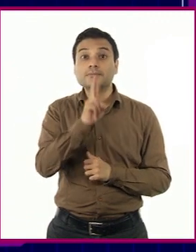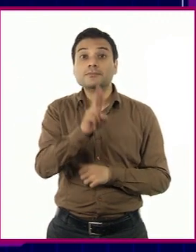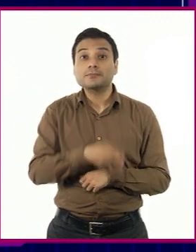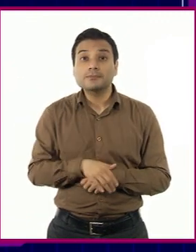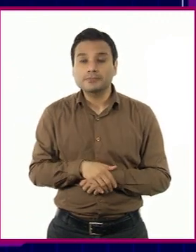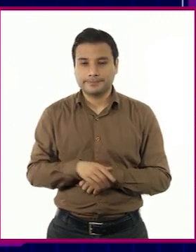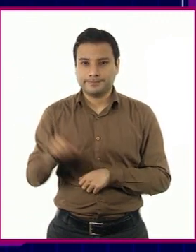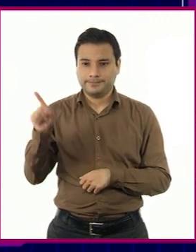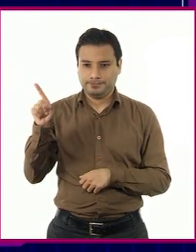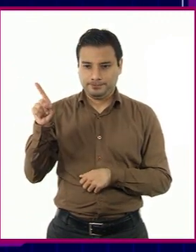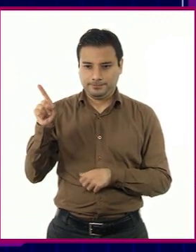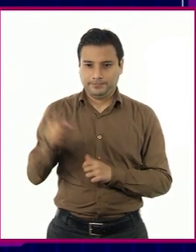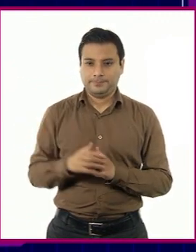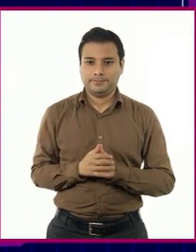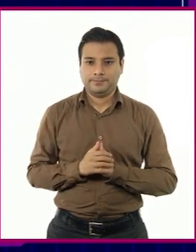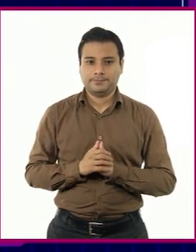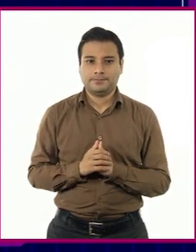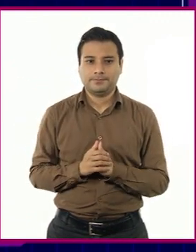a